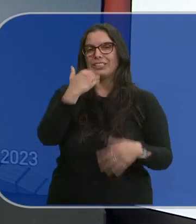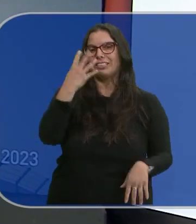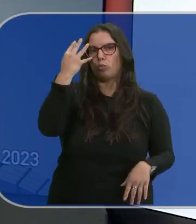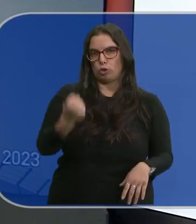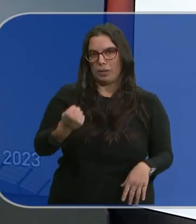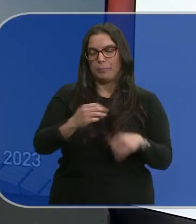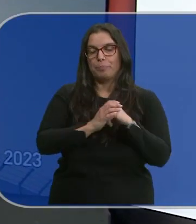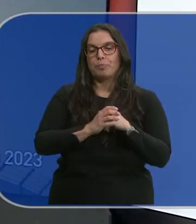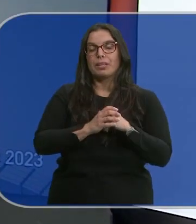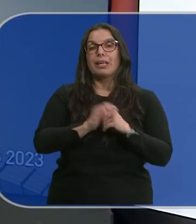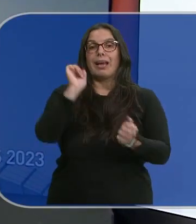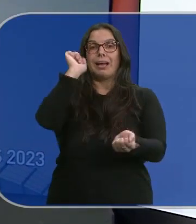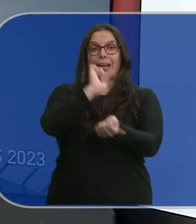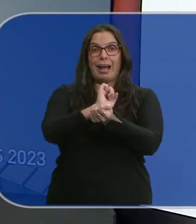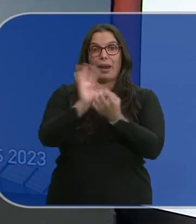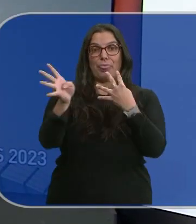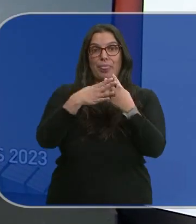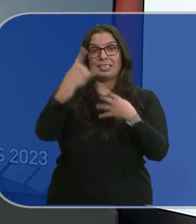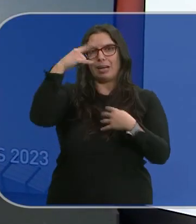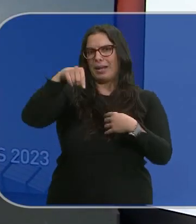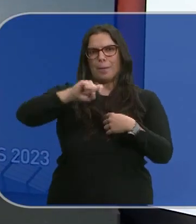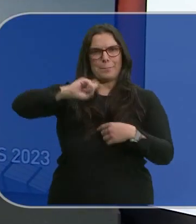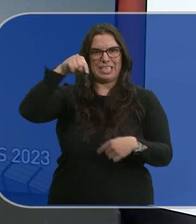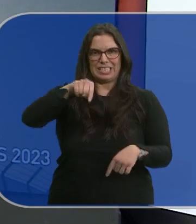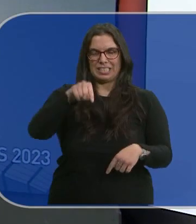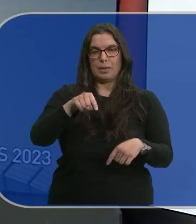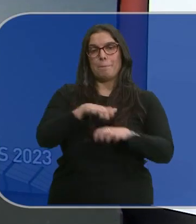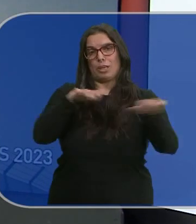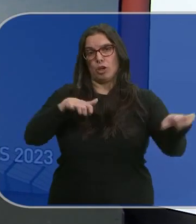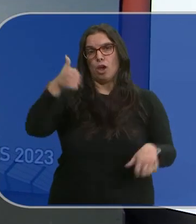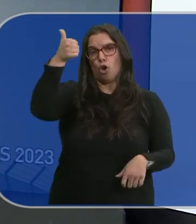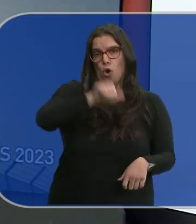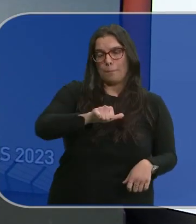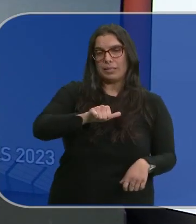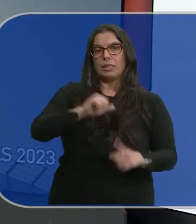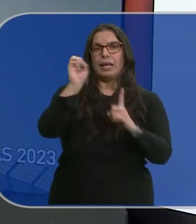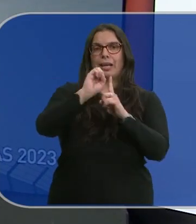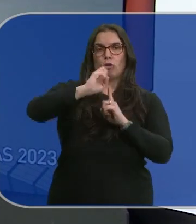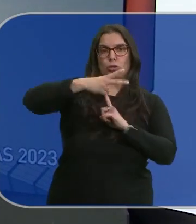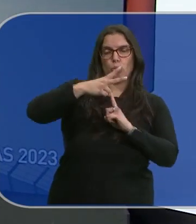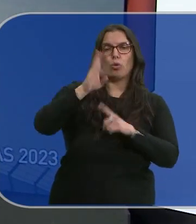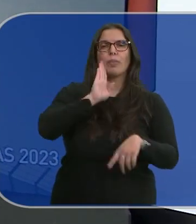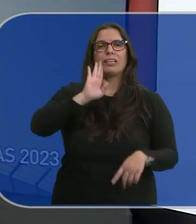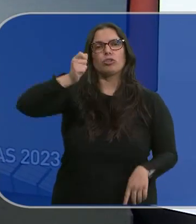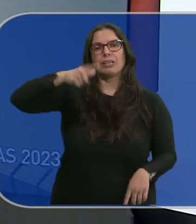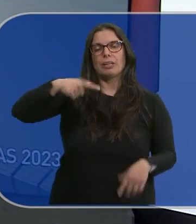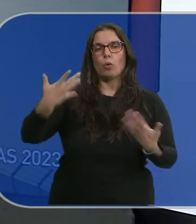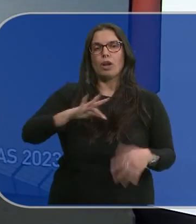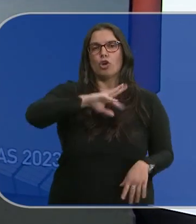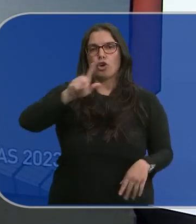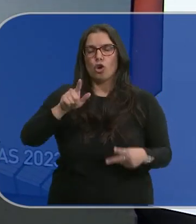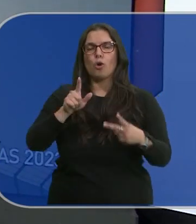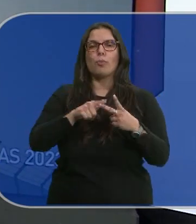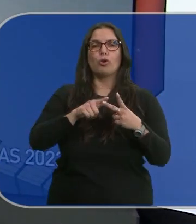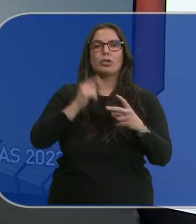4.000, siendo la prisión de Salamanca la que cuenta con más internos, en su mayoría hombres de segundo grado, y los delitos más comunes, los robos,